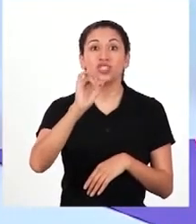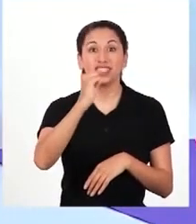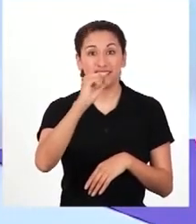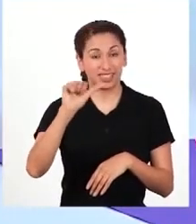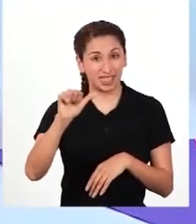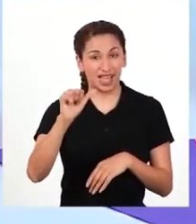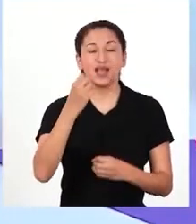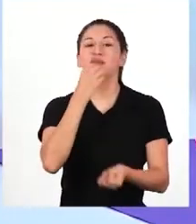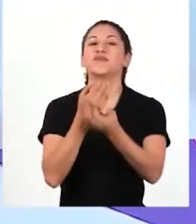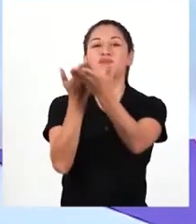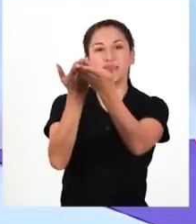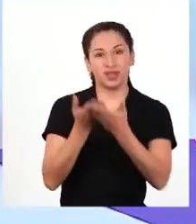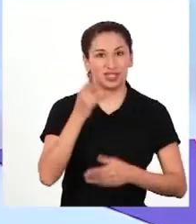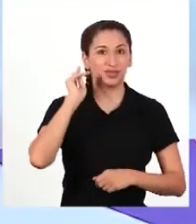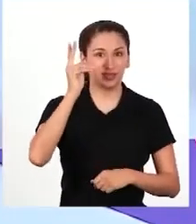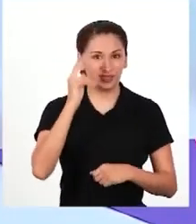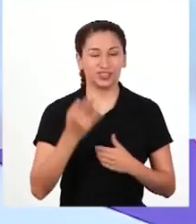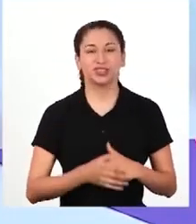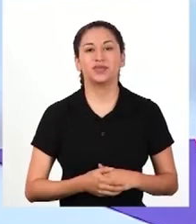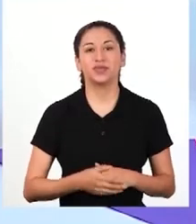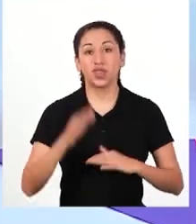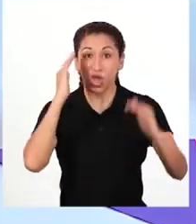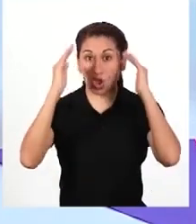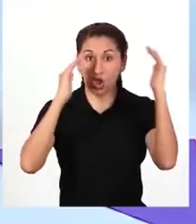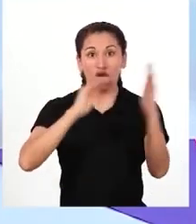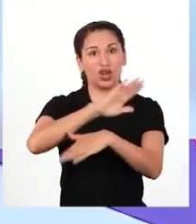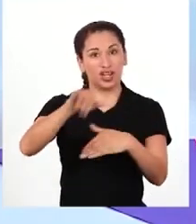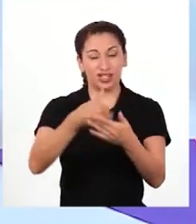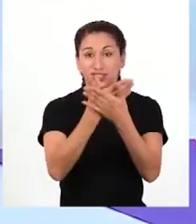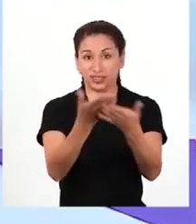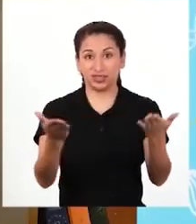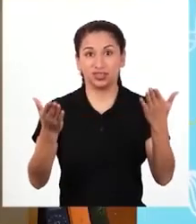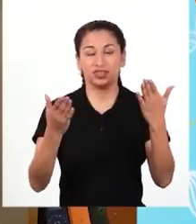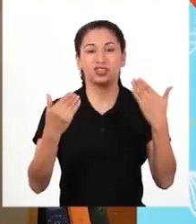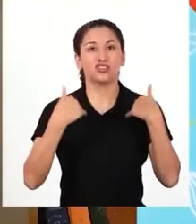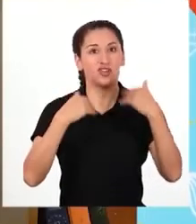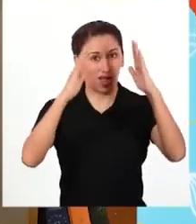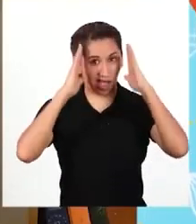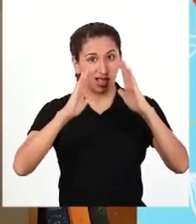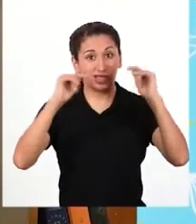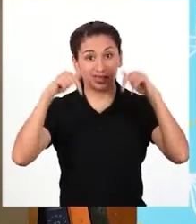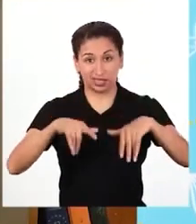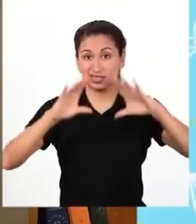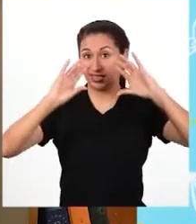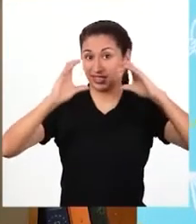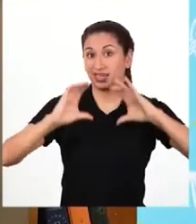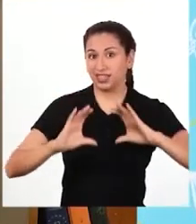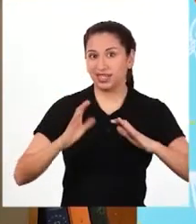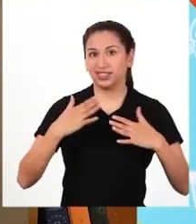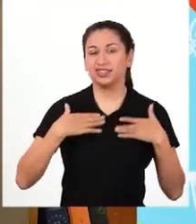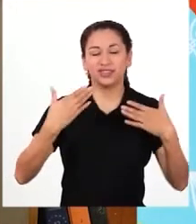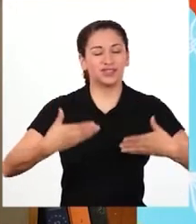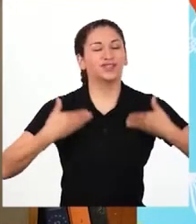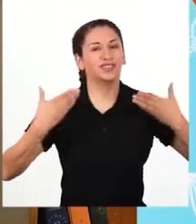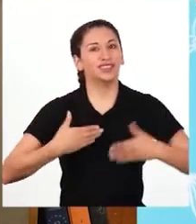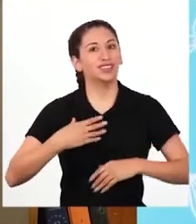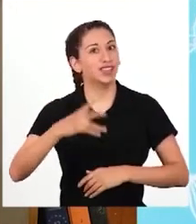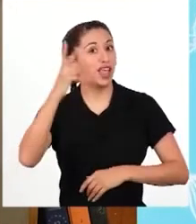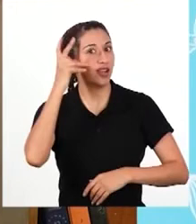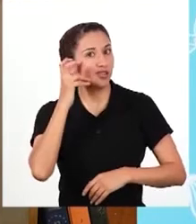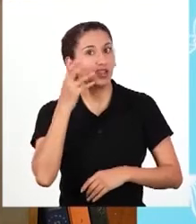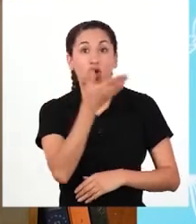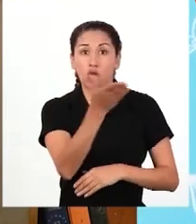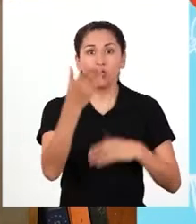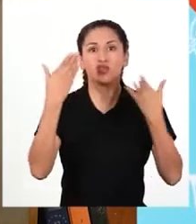a la profesora Yulisa Caicho? ¡Bienvenida, profesora! Hola, chicas y chicos. He estado atenta a la clase y